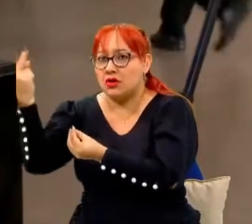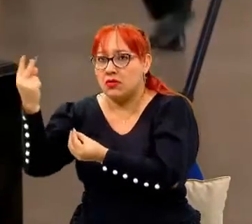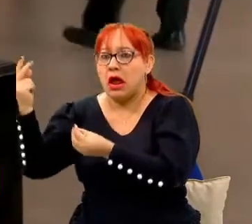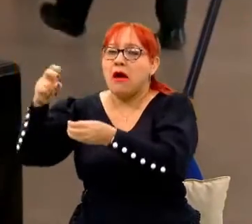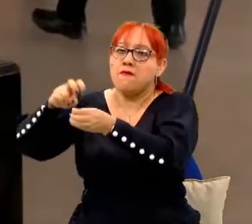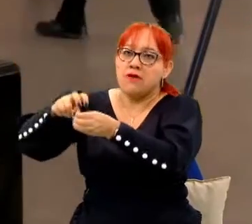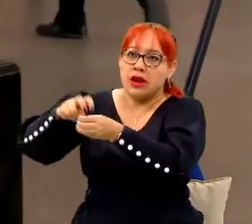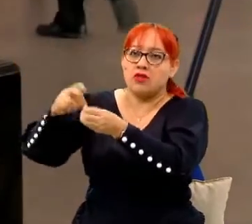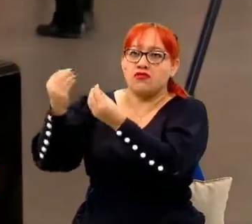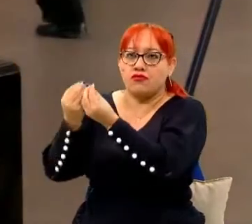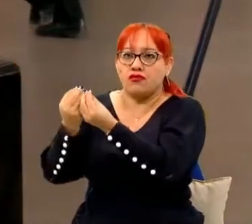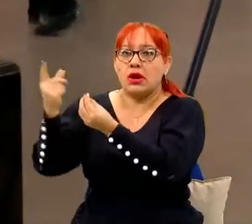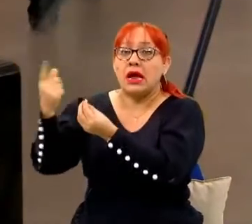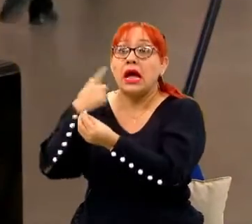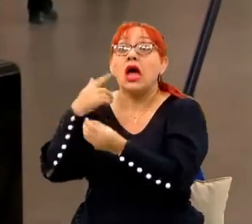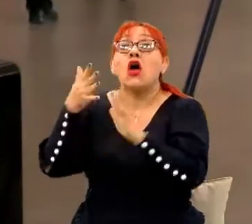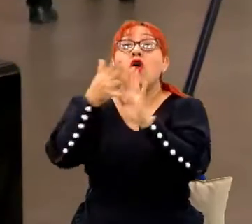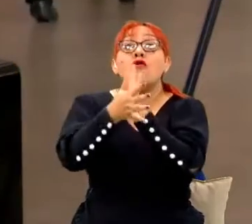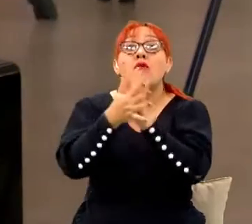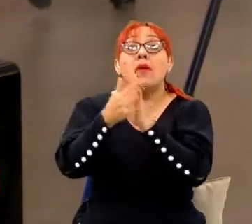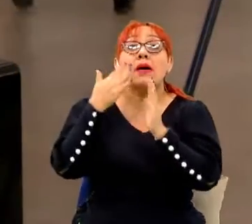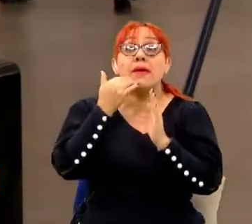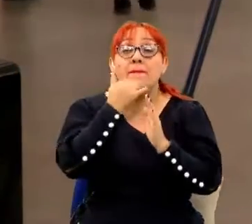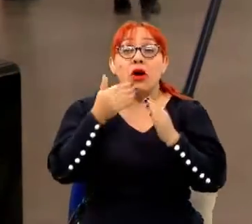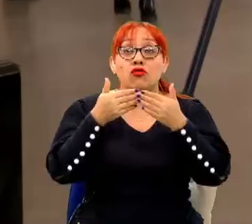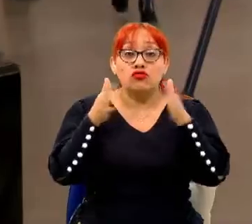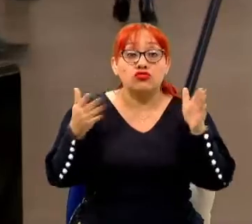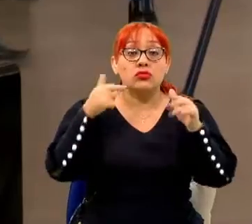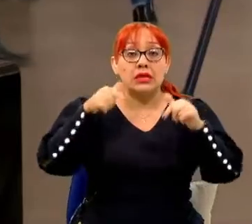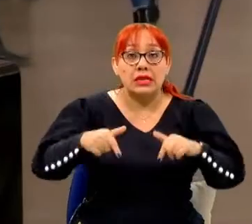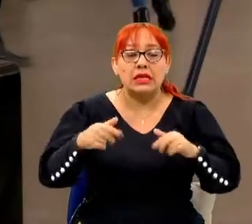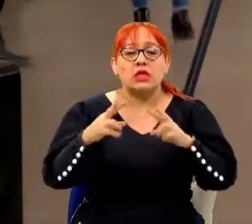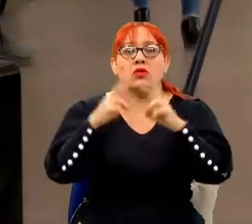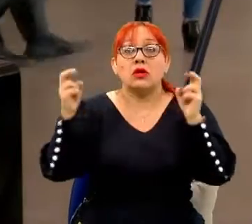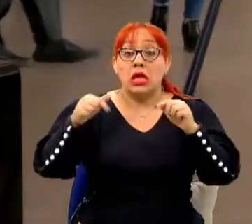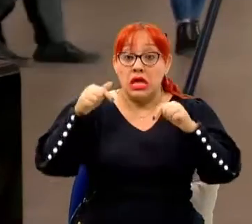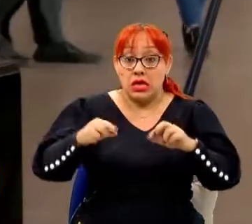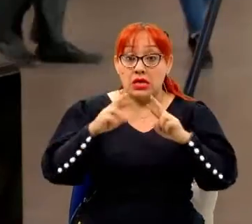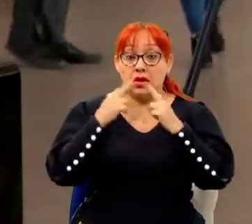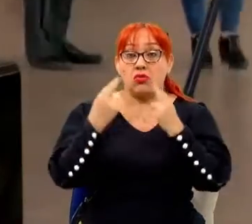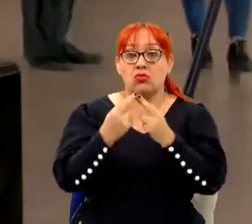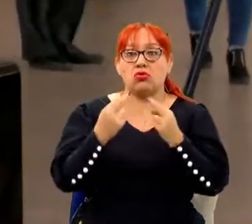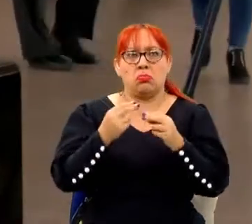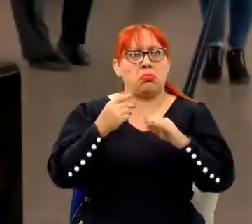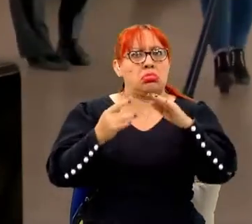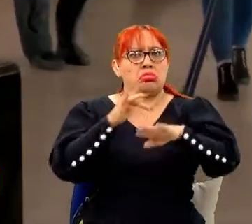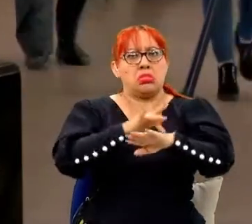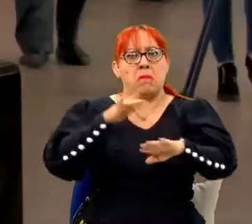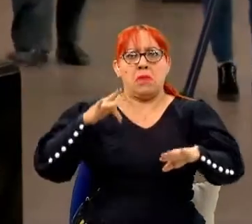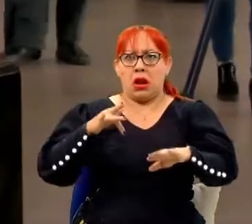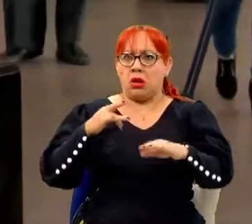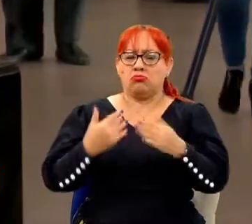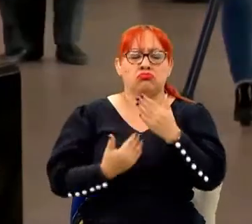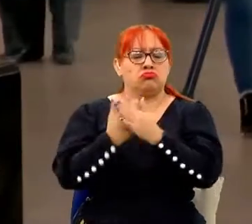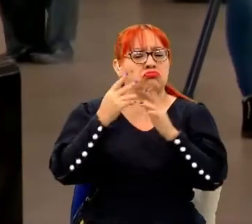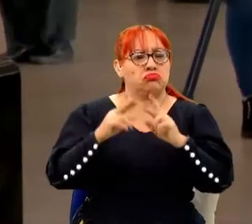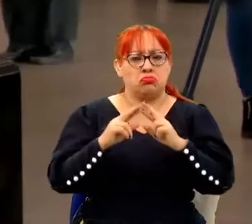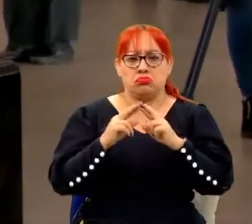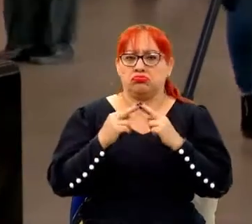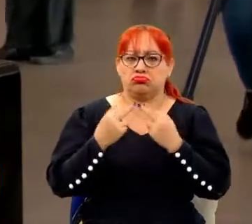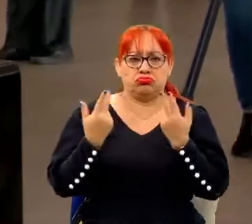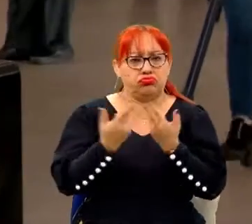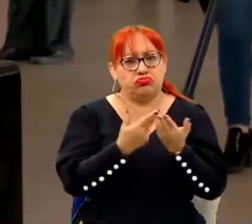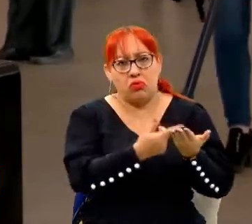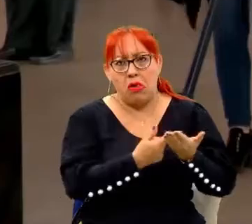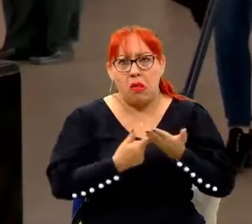aquí, diferentes gremios, para hablar sobre la apertura de la zona de frontera. Empezó muy temprano esta reunión y se extenderá hasta las 5 de la tarde, en donde se empezarán a